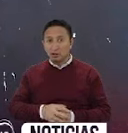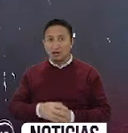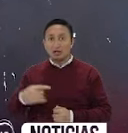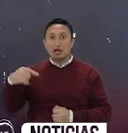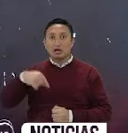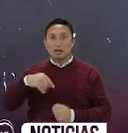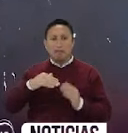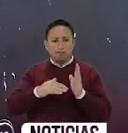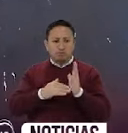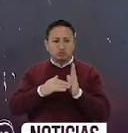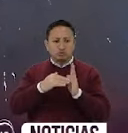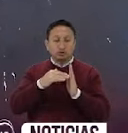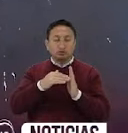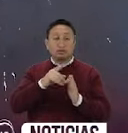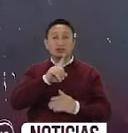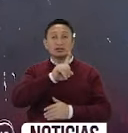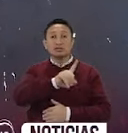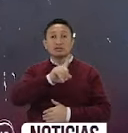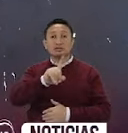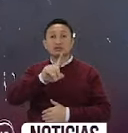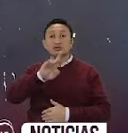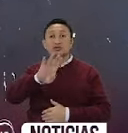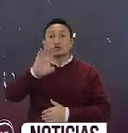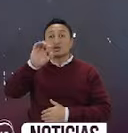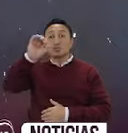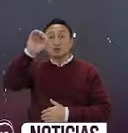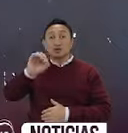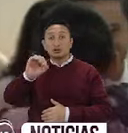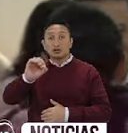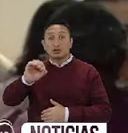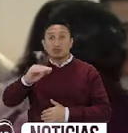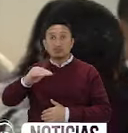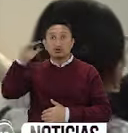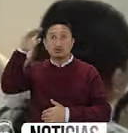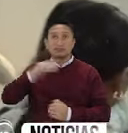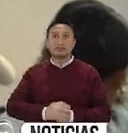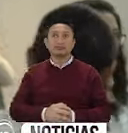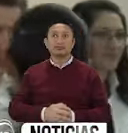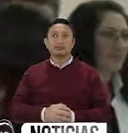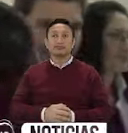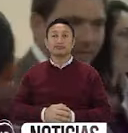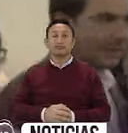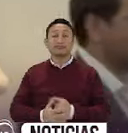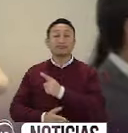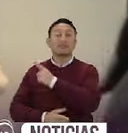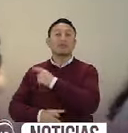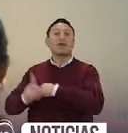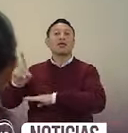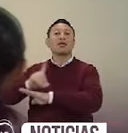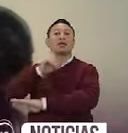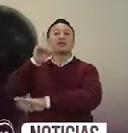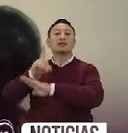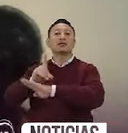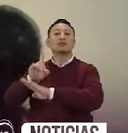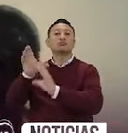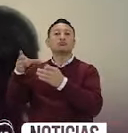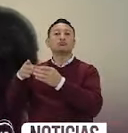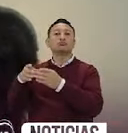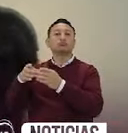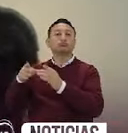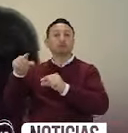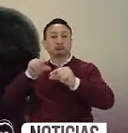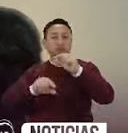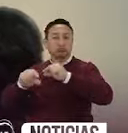hasta el 114% en los últimos 15 años. Por su parte, Santiago Salguero, el director ejecutivo de la Asociación de